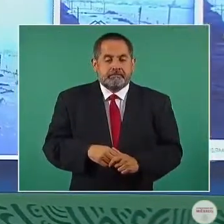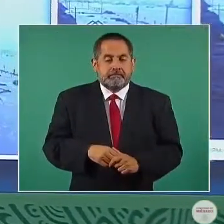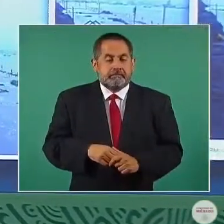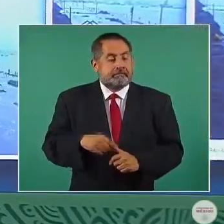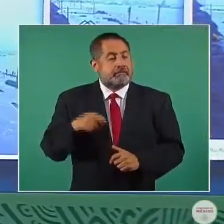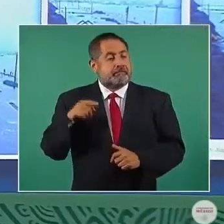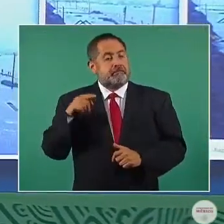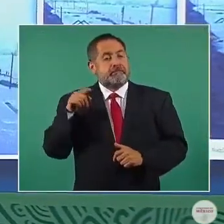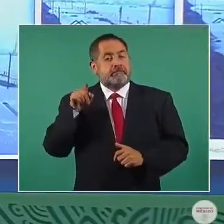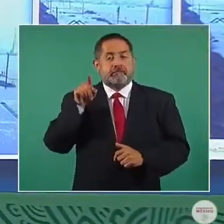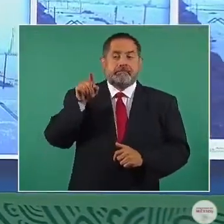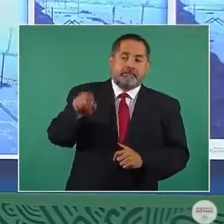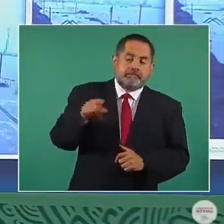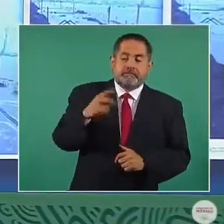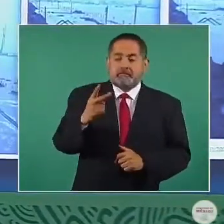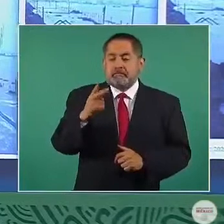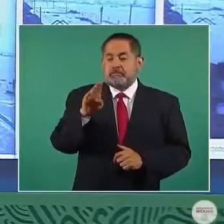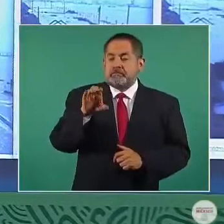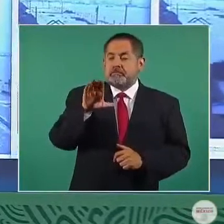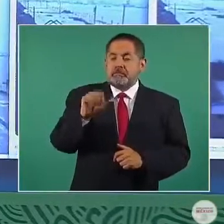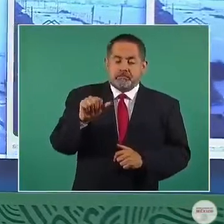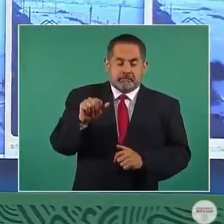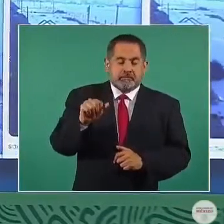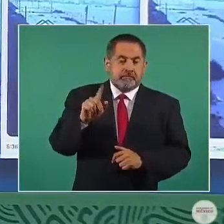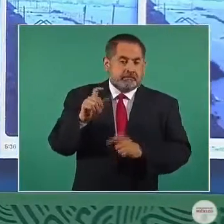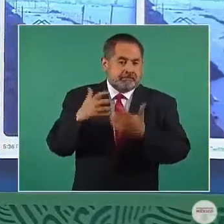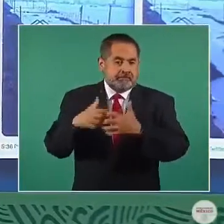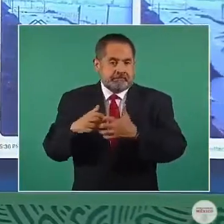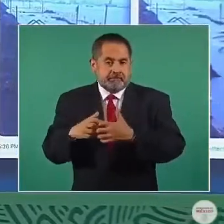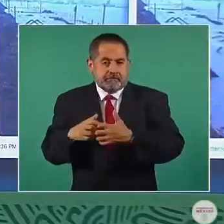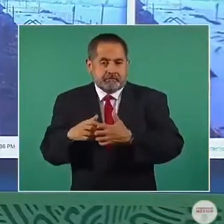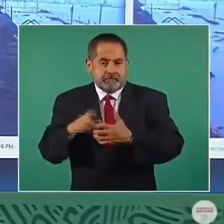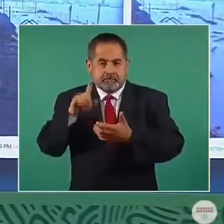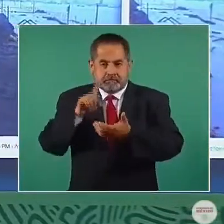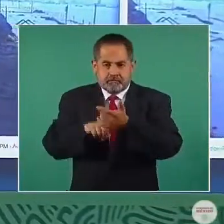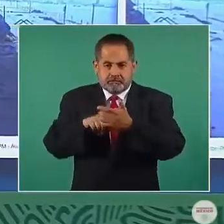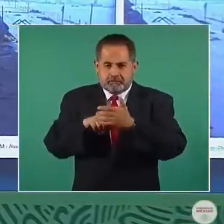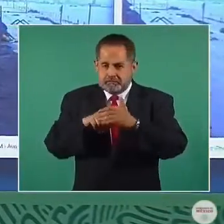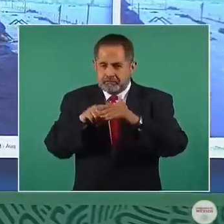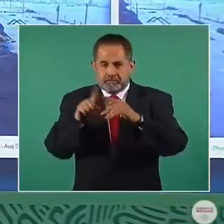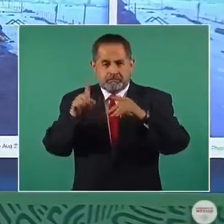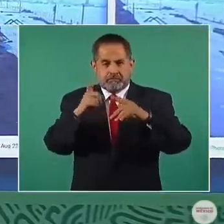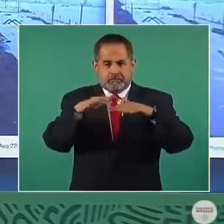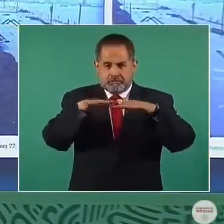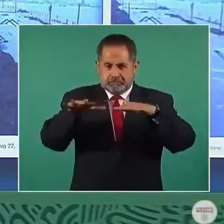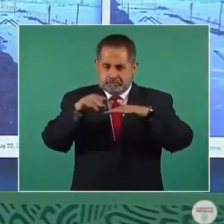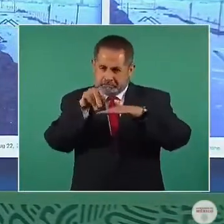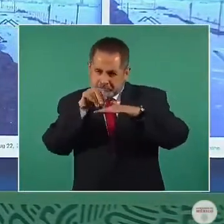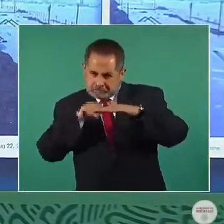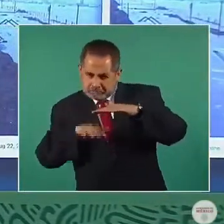¿La refinería de Dos Bocas será submarina o no será?